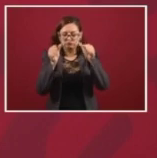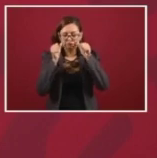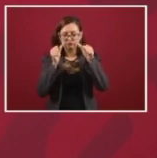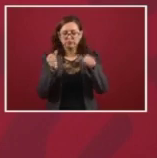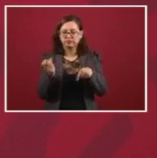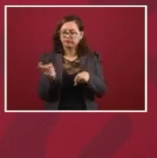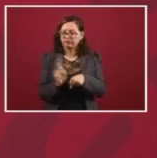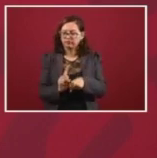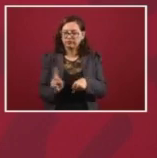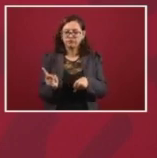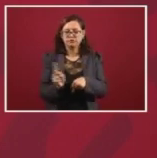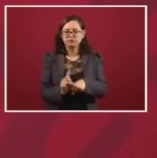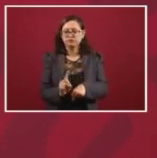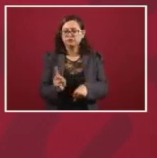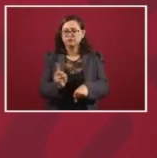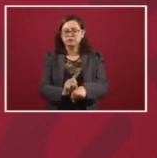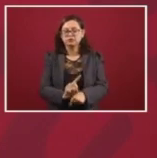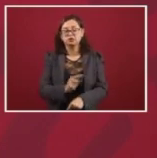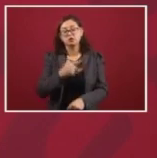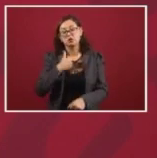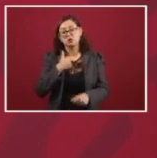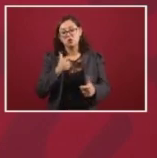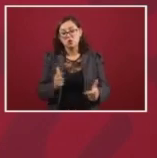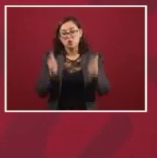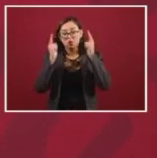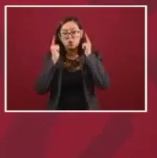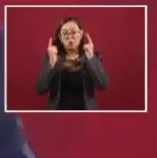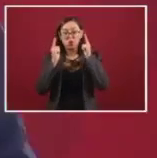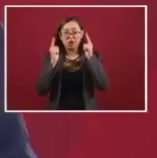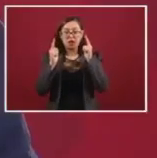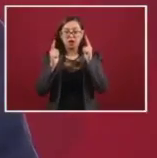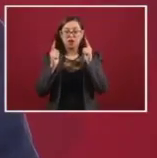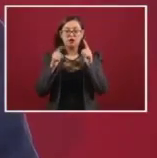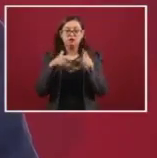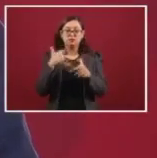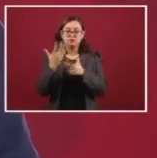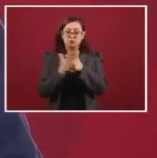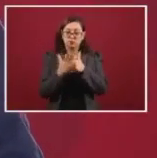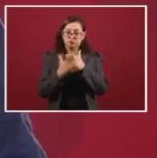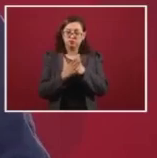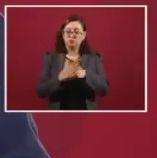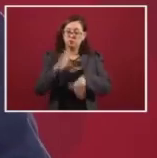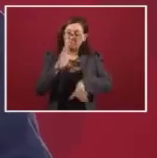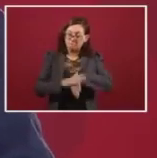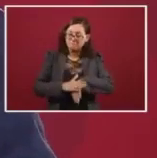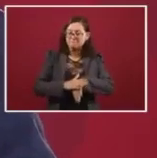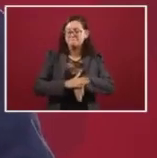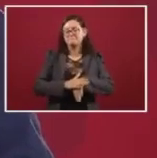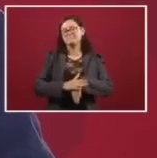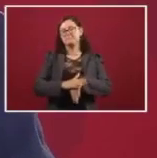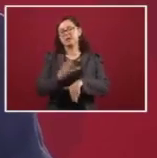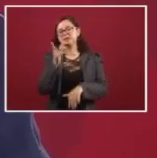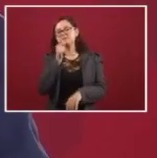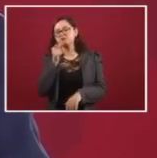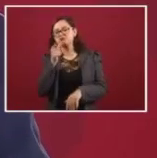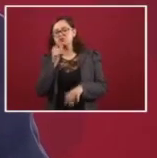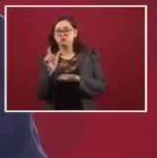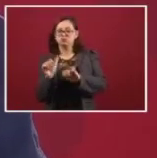espero que vamos a desplegar más elementos porque